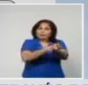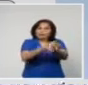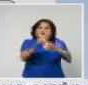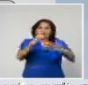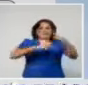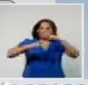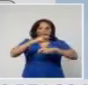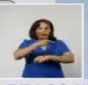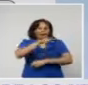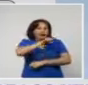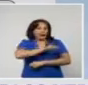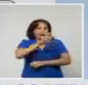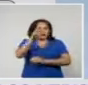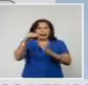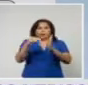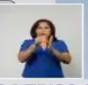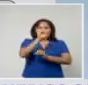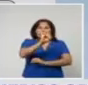de ayer,